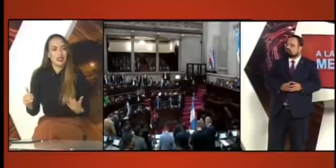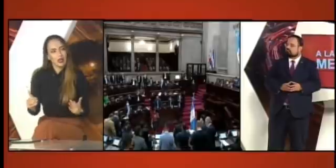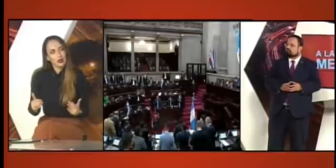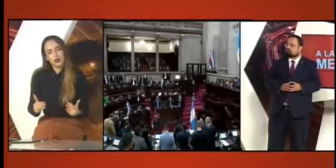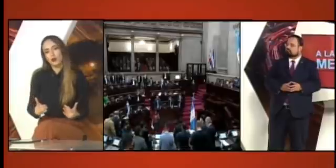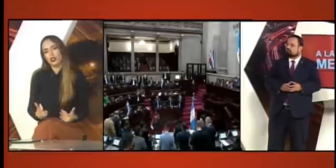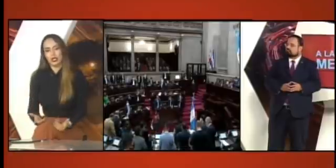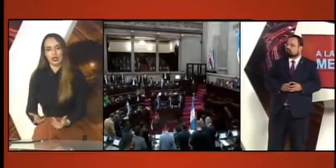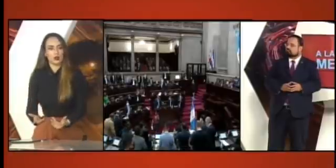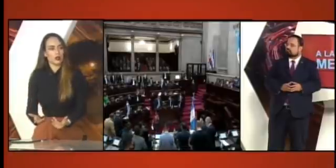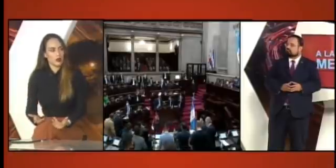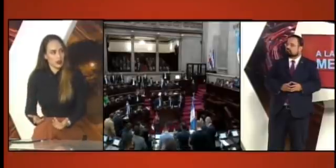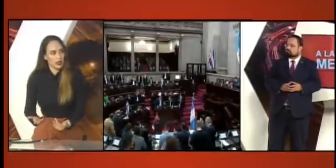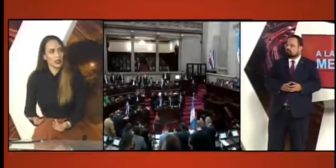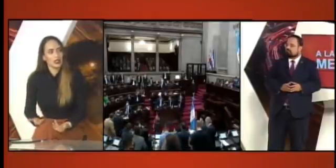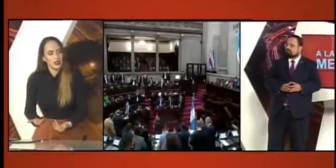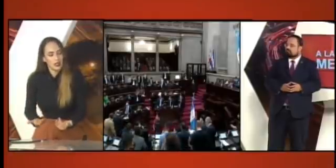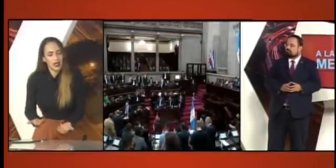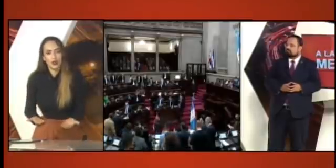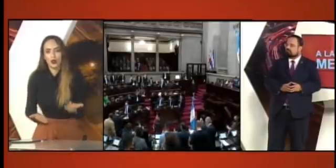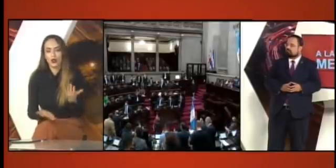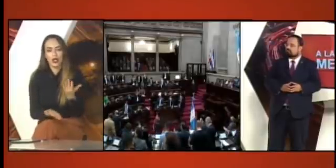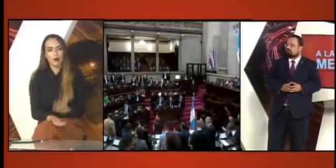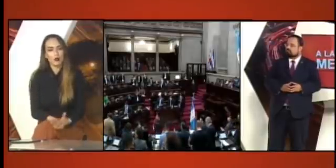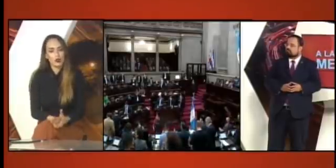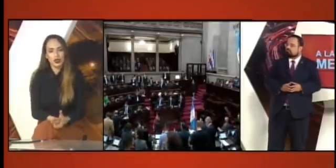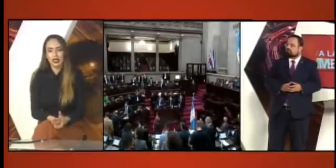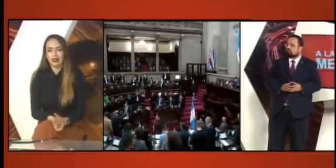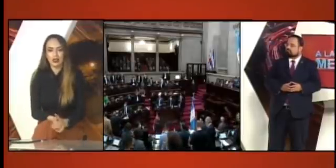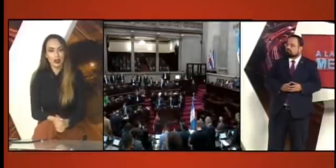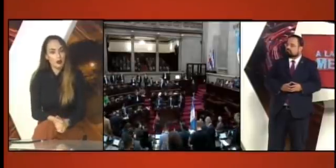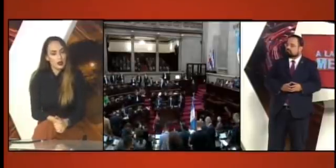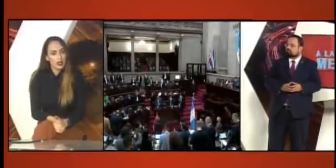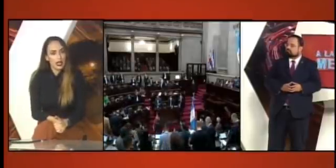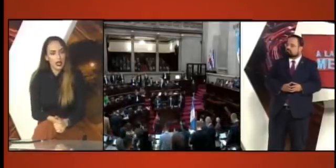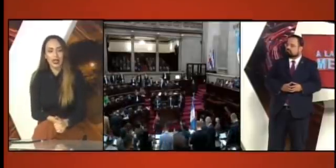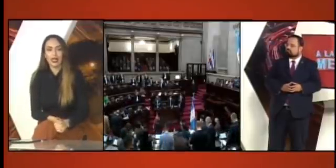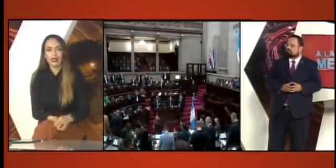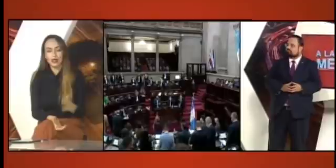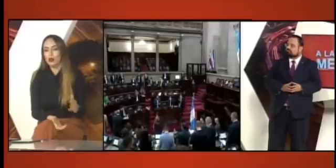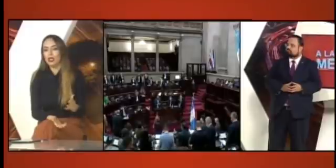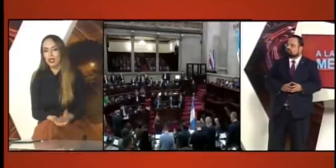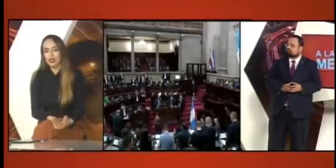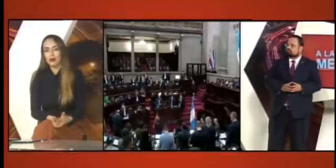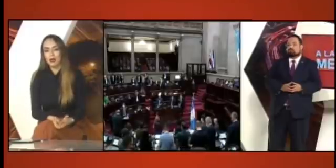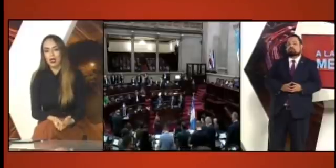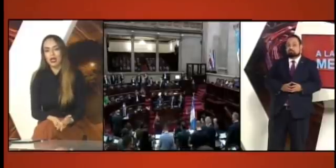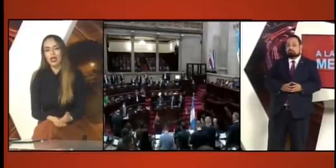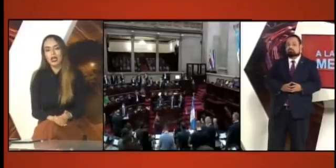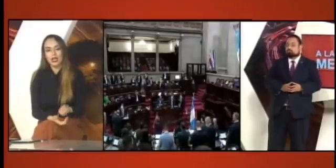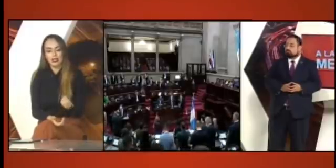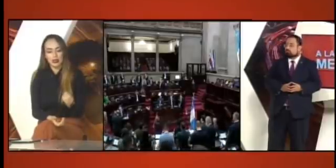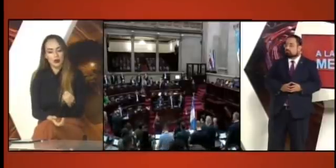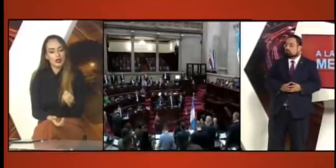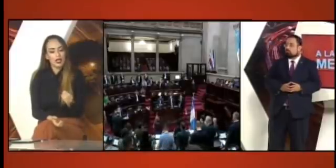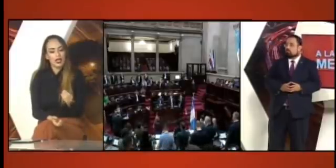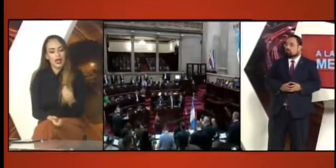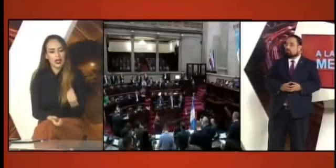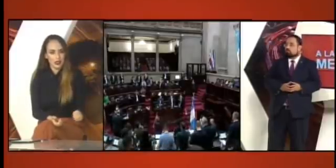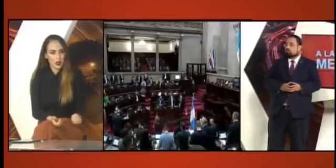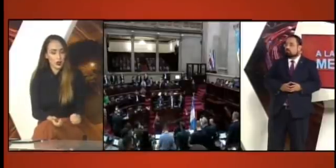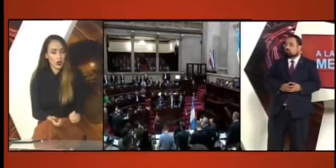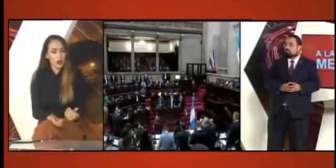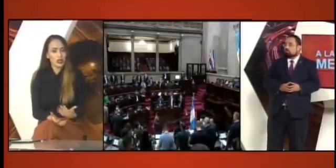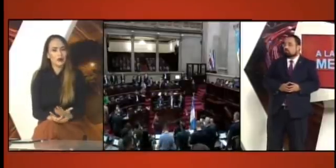ya no somos chiquitos de verdad yo creo que muchos entendemos que estas medidas también las tenemos que